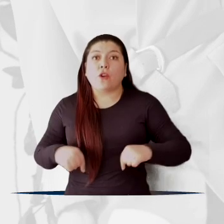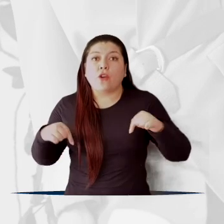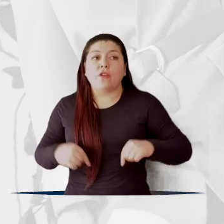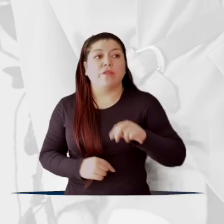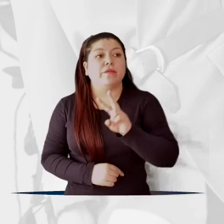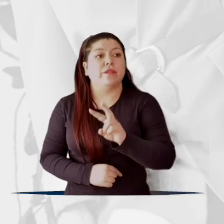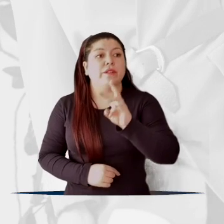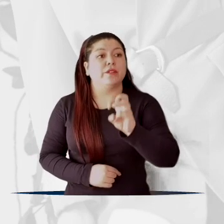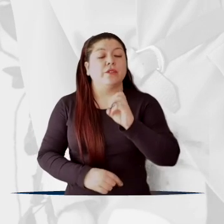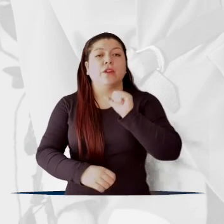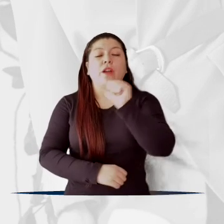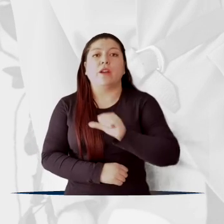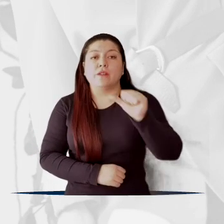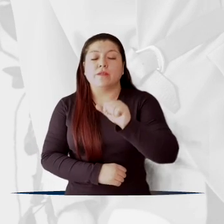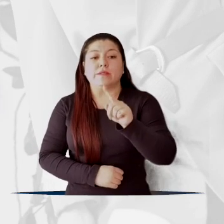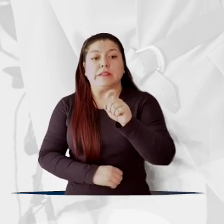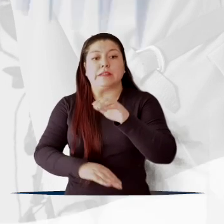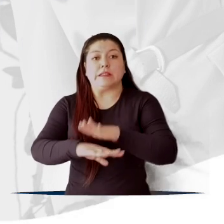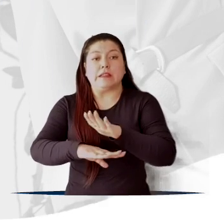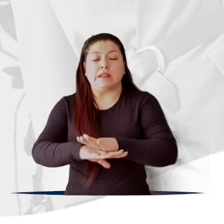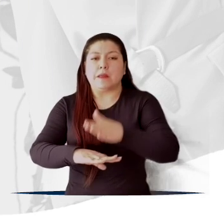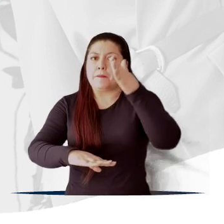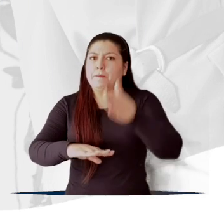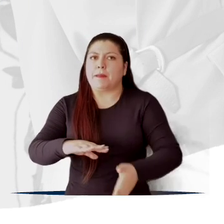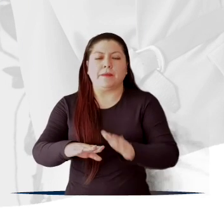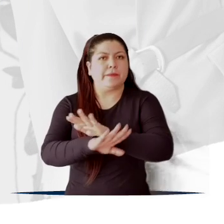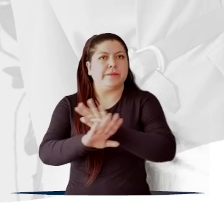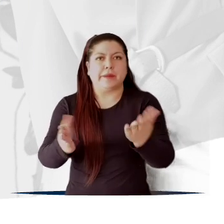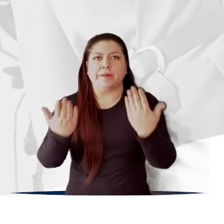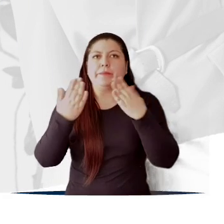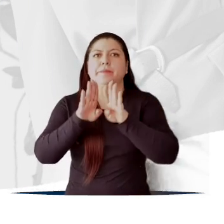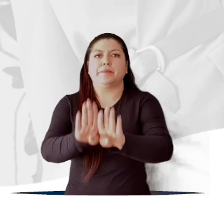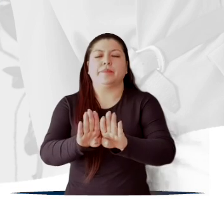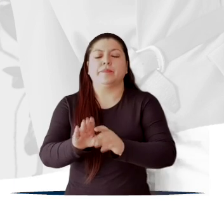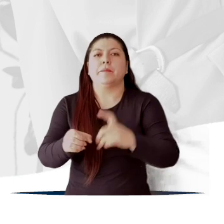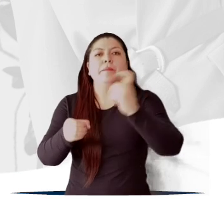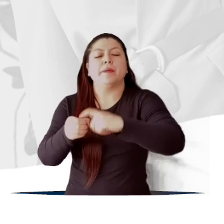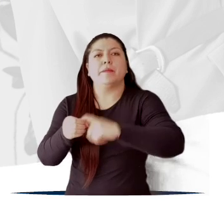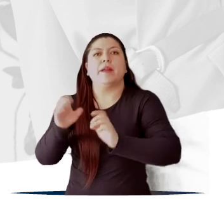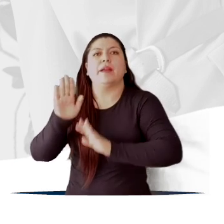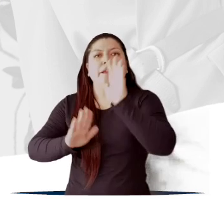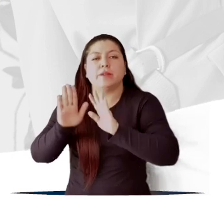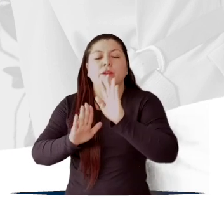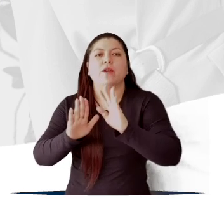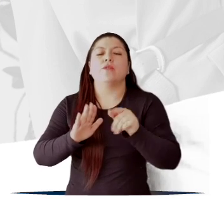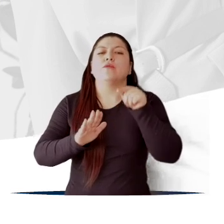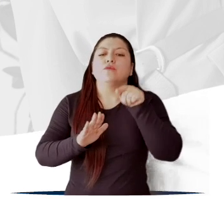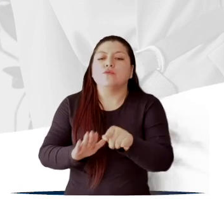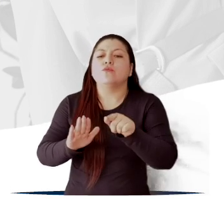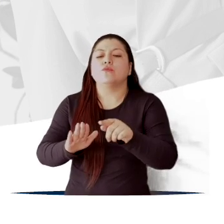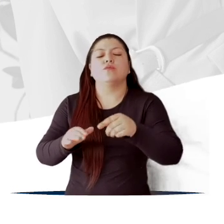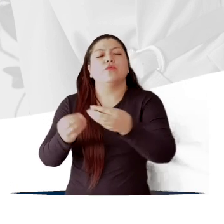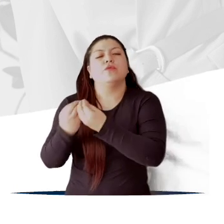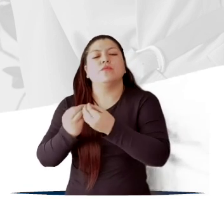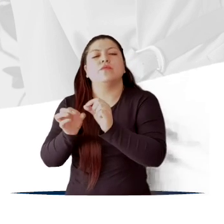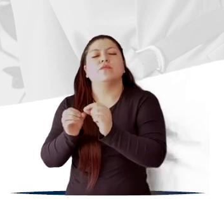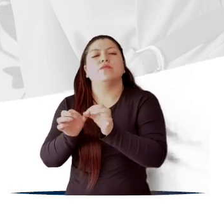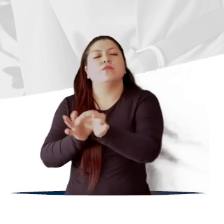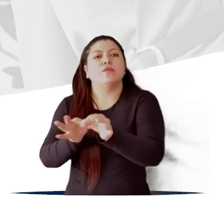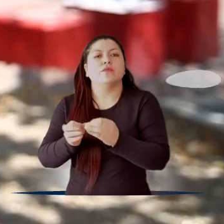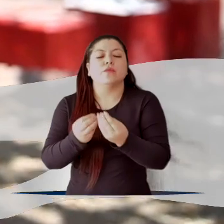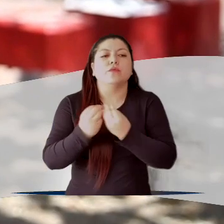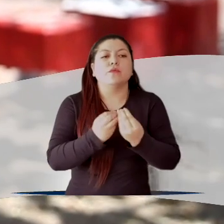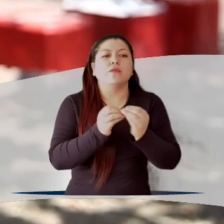Hoy, 28 de agosto, a las 6 p.m. finaliza el periodo de inscripción de candidatos para los consejos municipales y locales